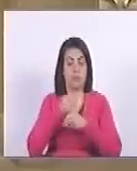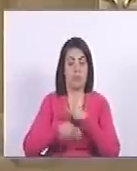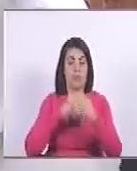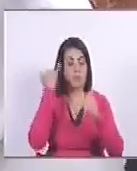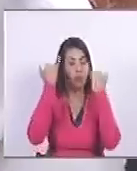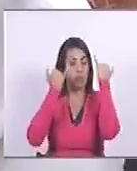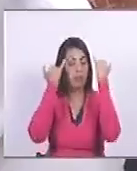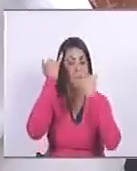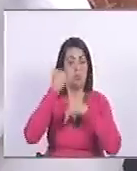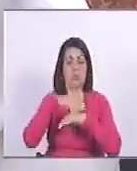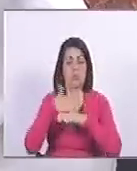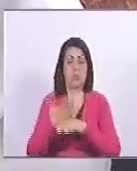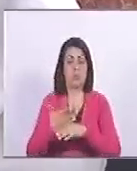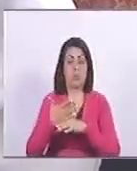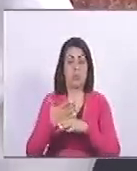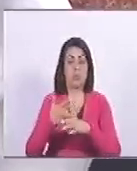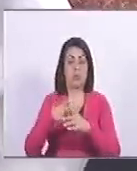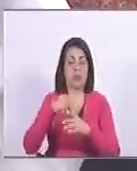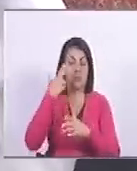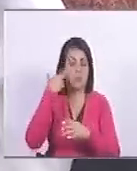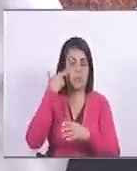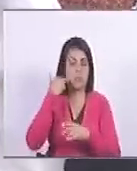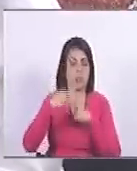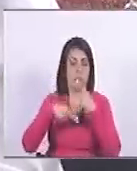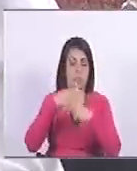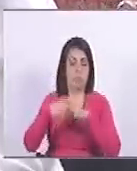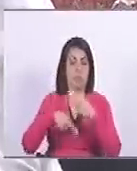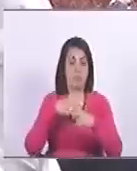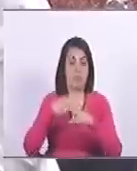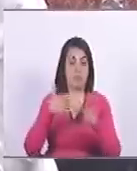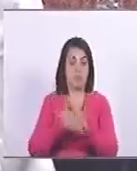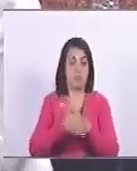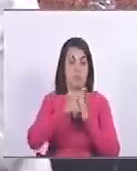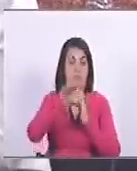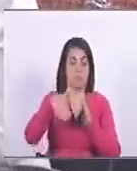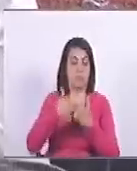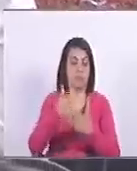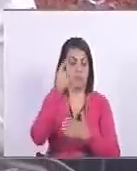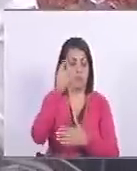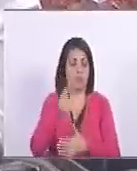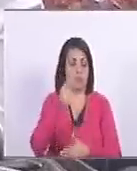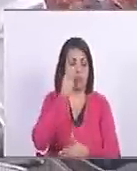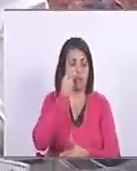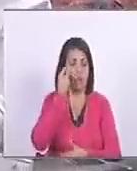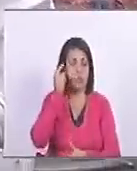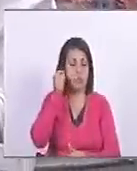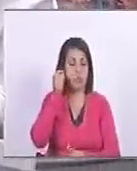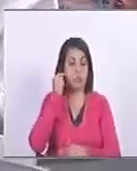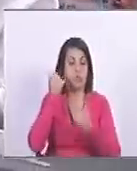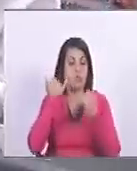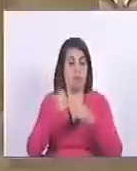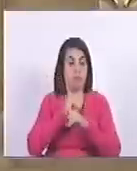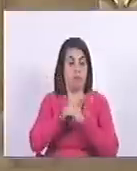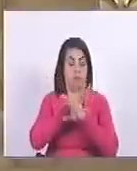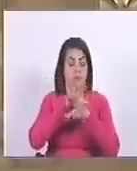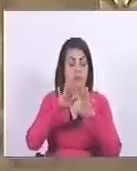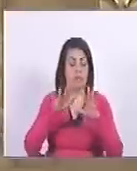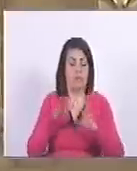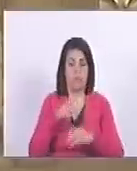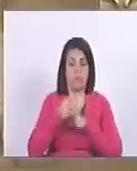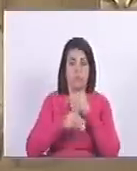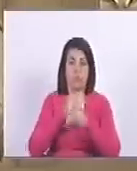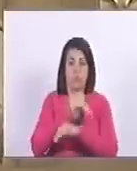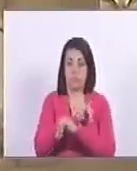esta iniciativa, a la red afrodescendiente de nuestra asamblea, es decir, a todos los diputados y diputadas que están desplegados y